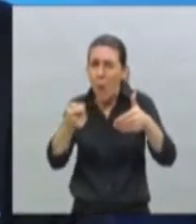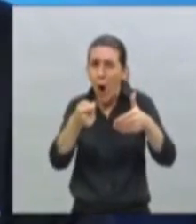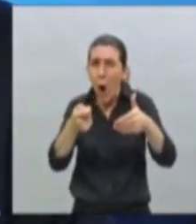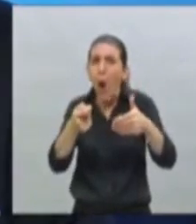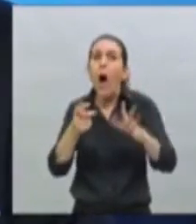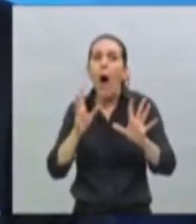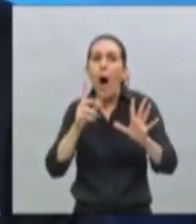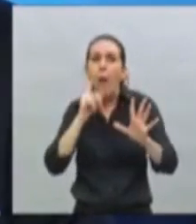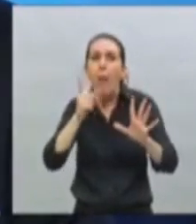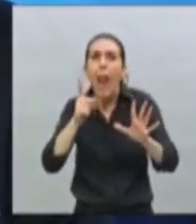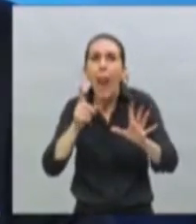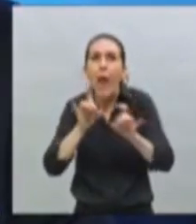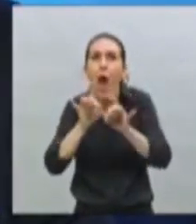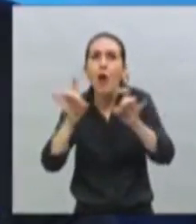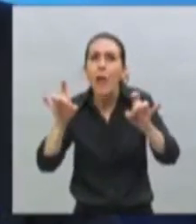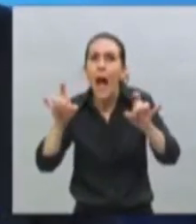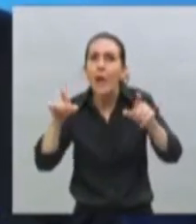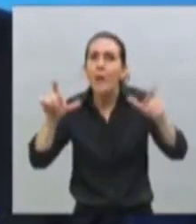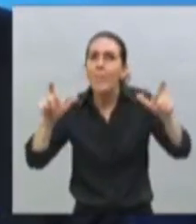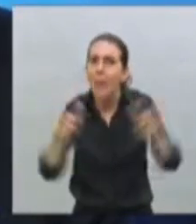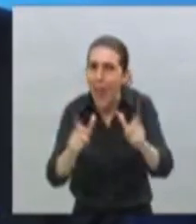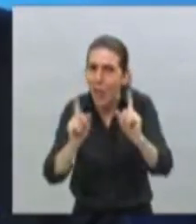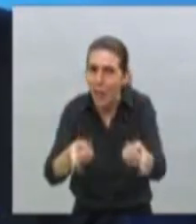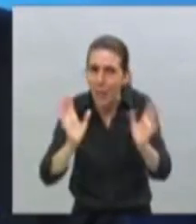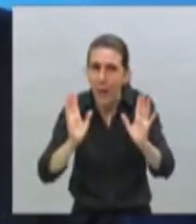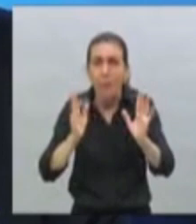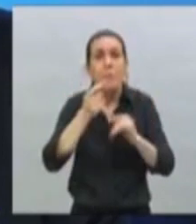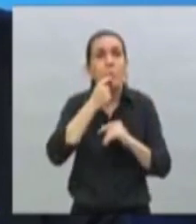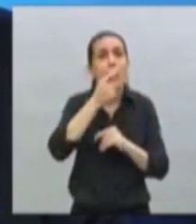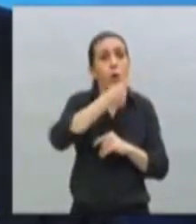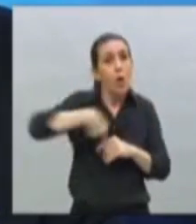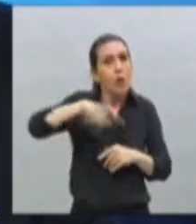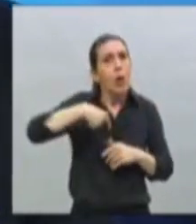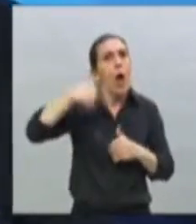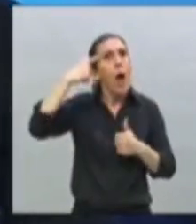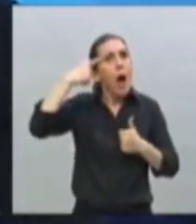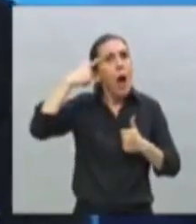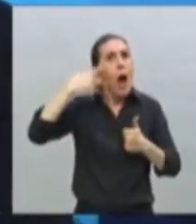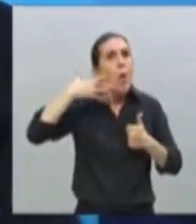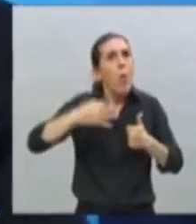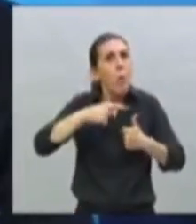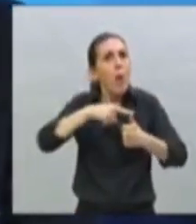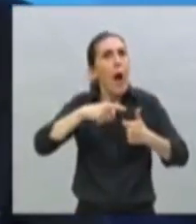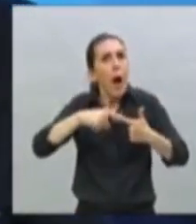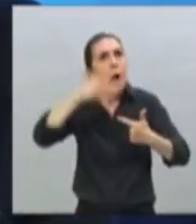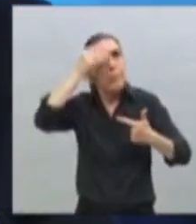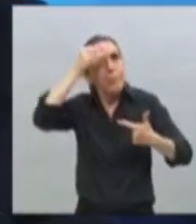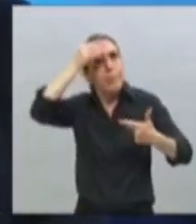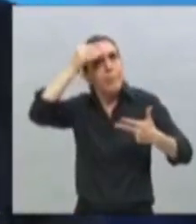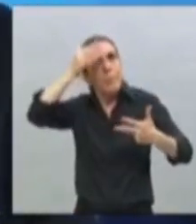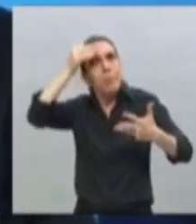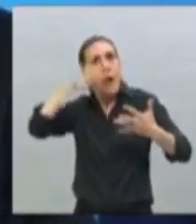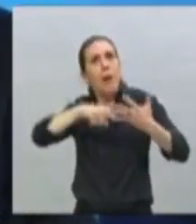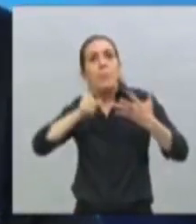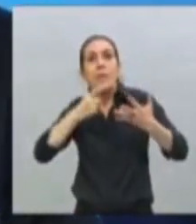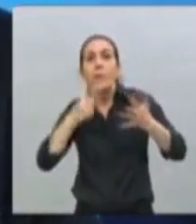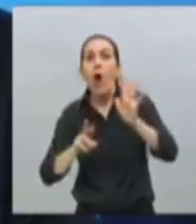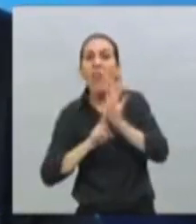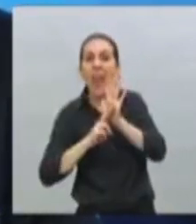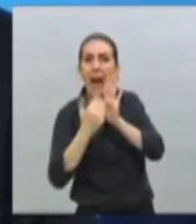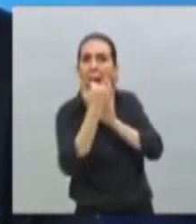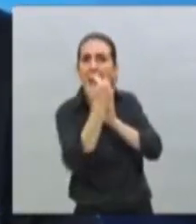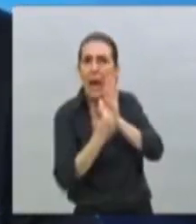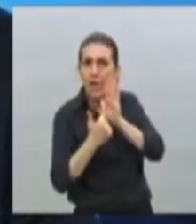minimizar. Si nosotros tenemos en cuenta todas estas recomendaciones y otras que surgen del mismo decreto, que